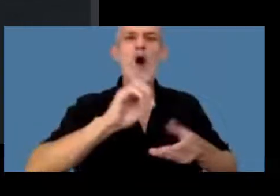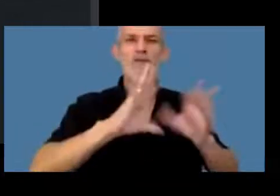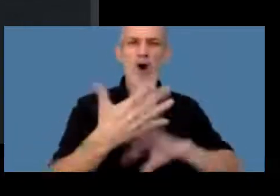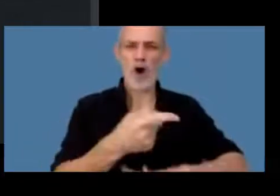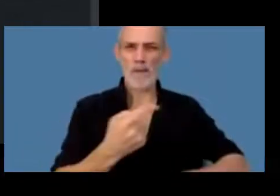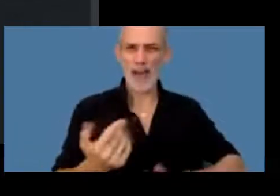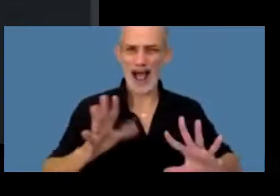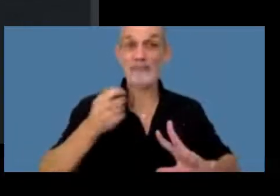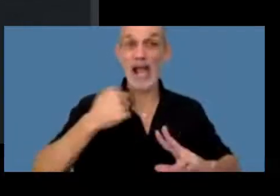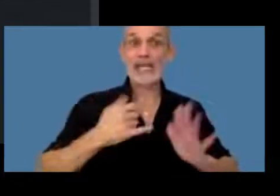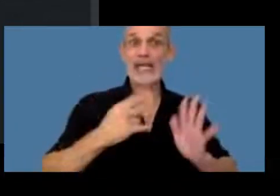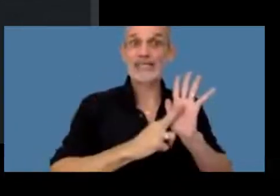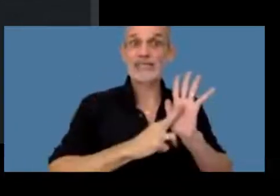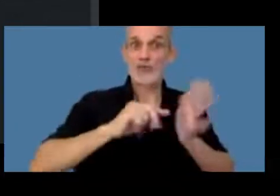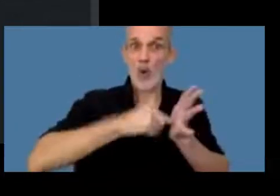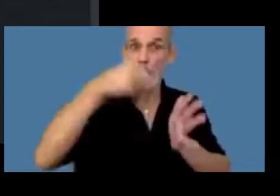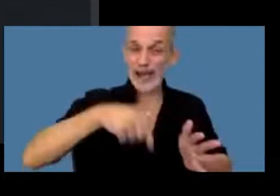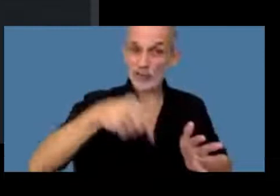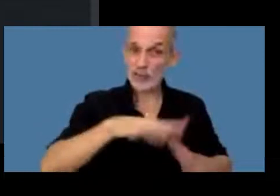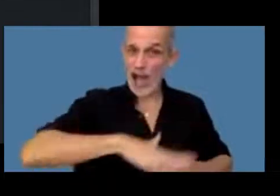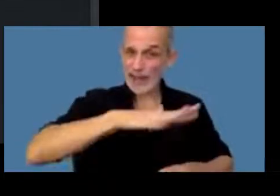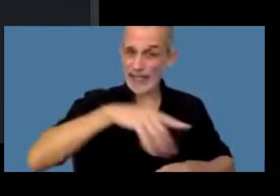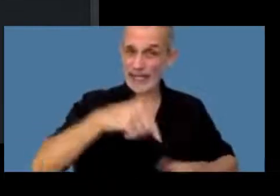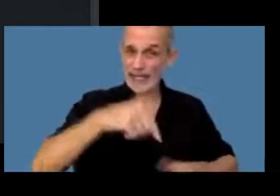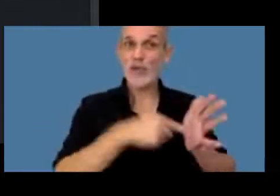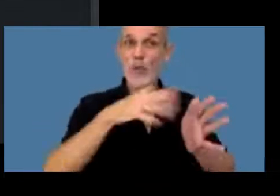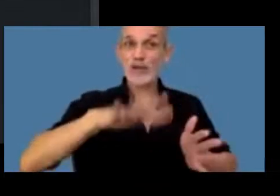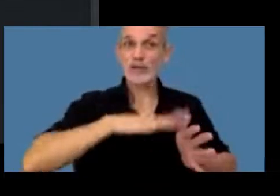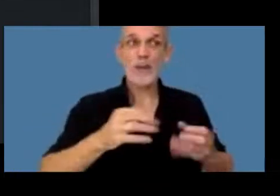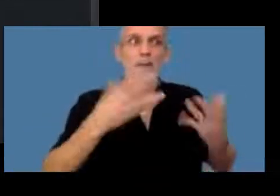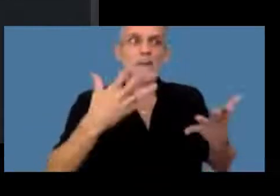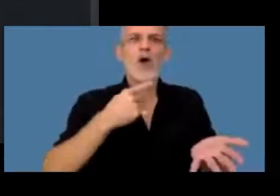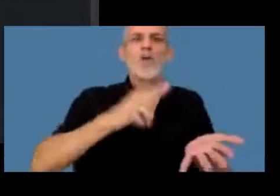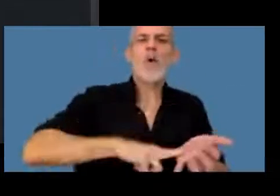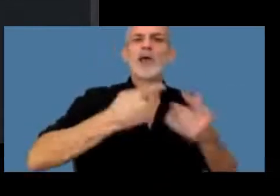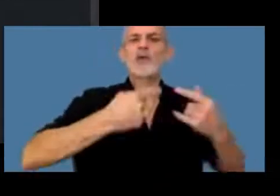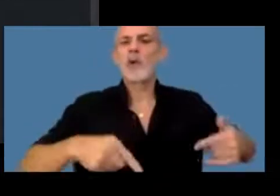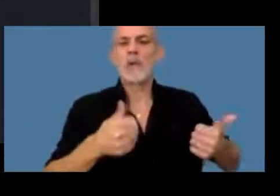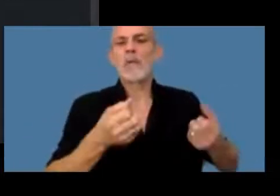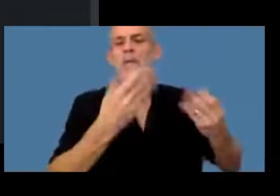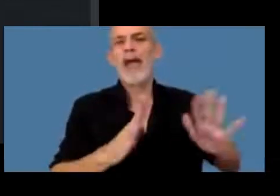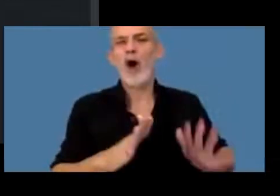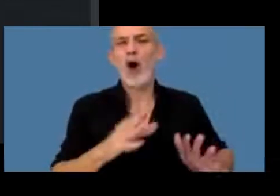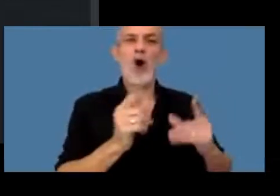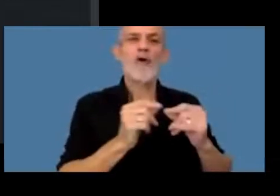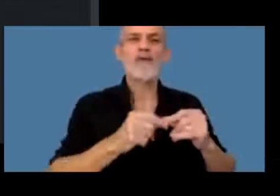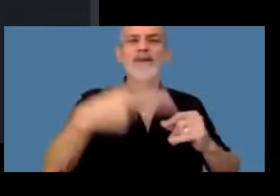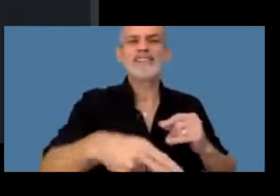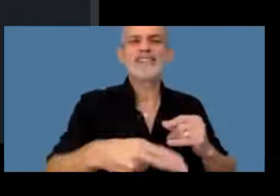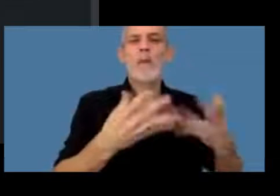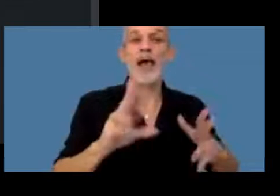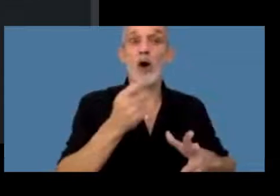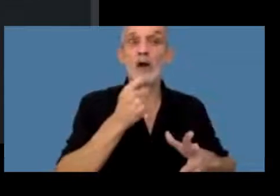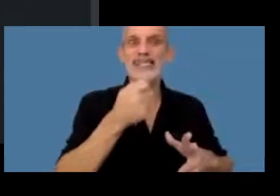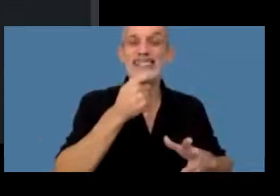una resolución que mejoraba la situación fiscal o la fecha de vencimiento, qué sé yo, para aceptar